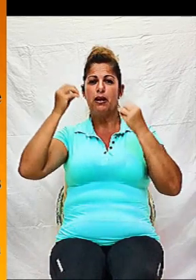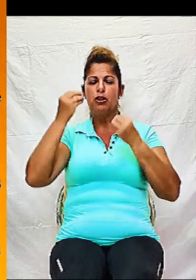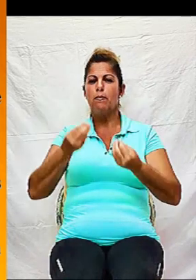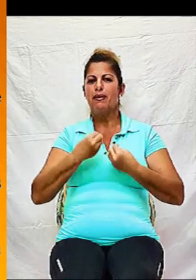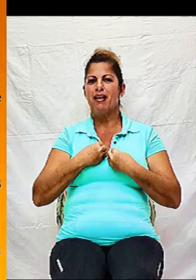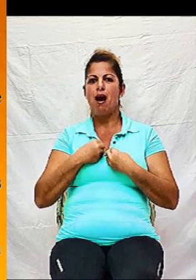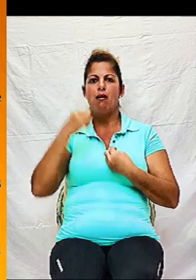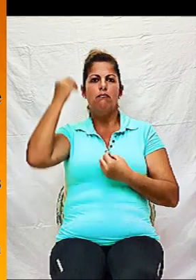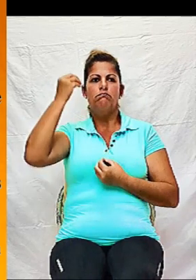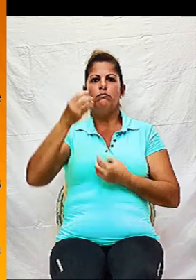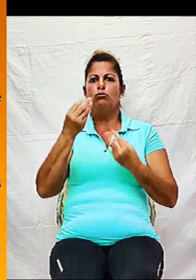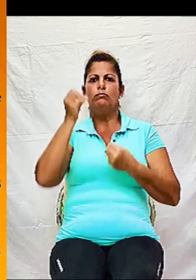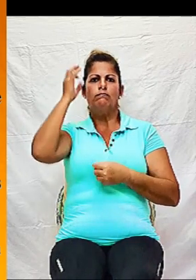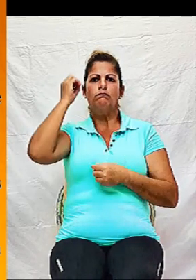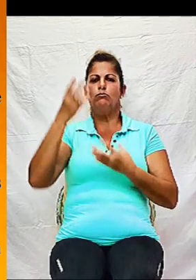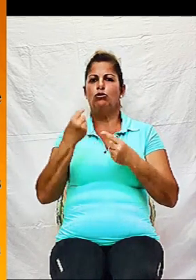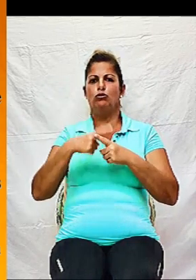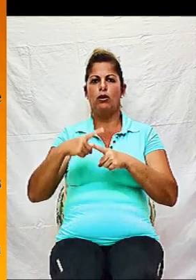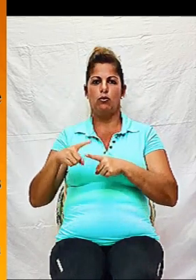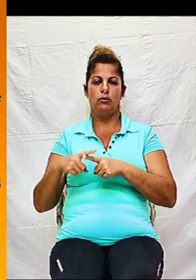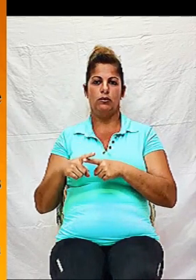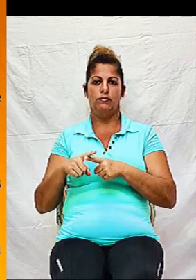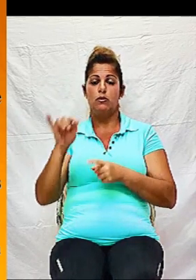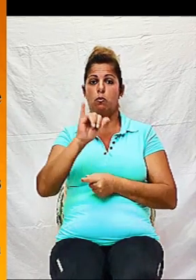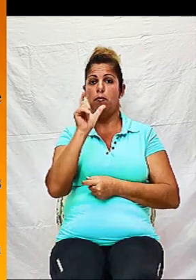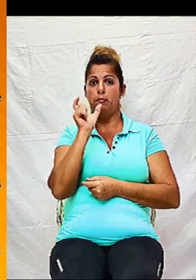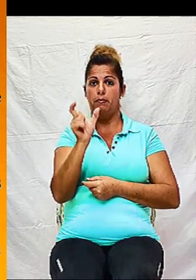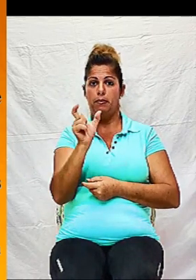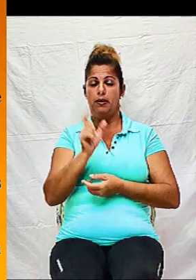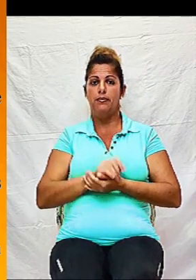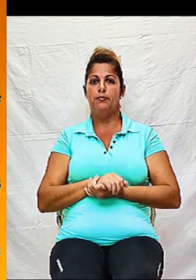construye el pensamiento, como la palabra.